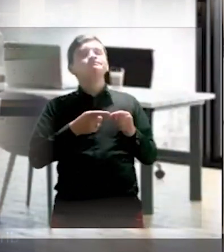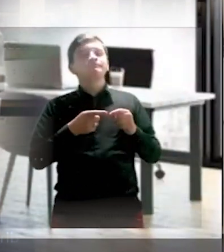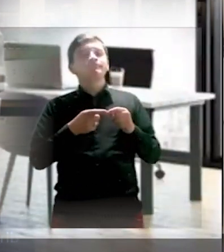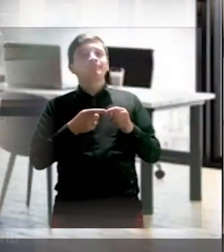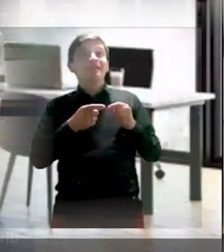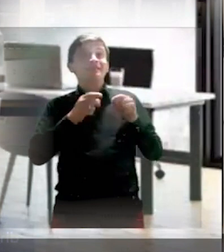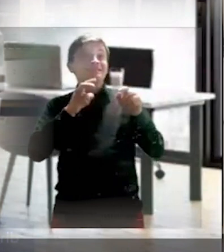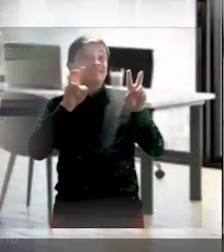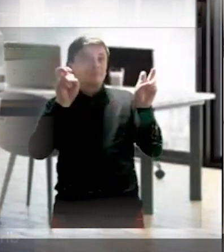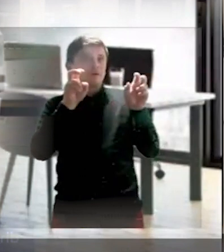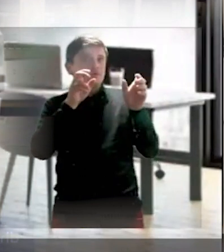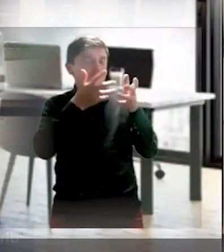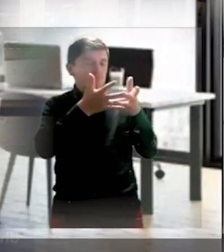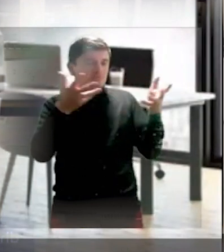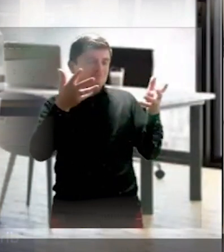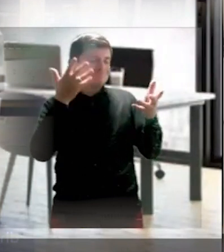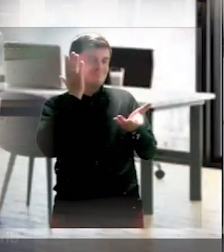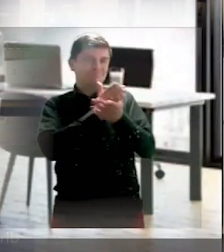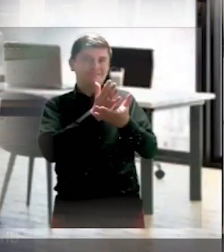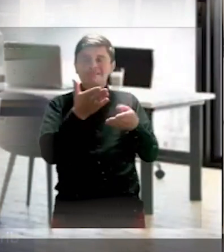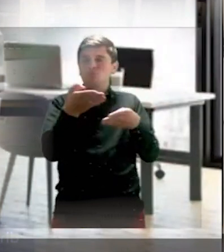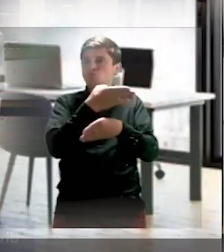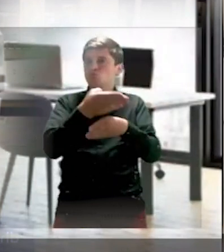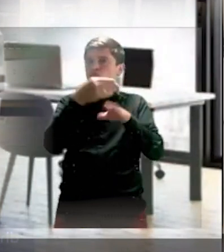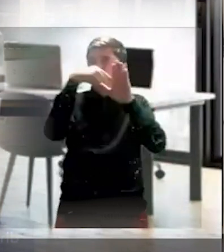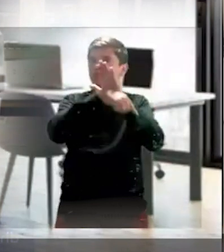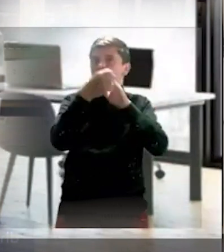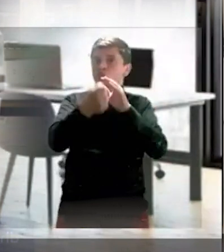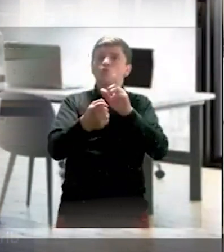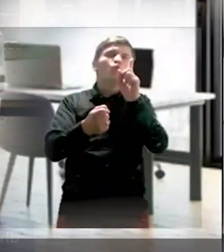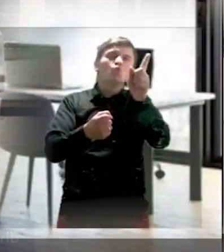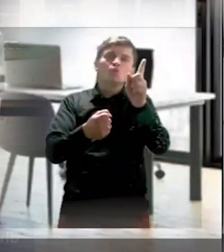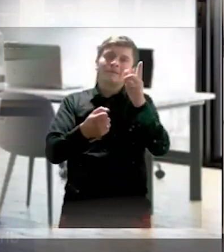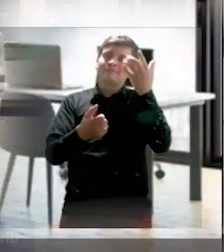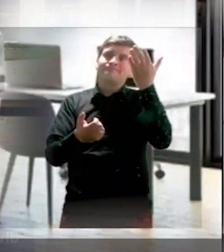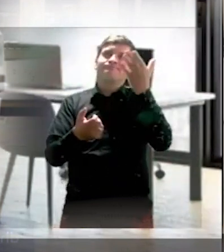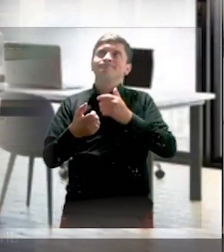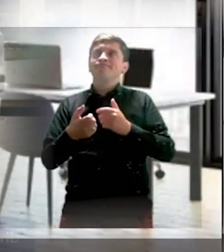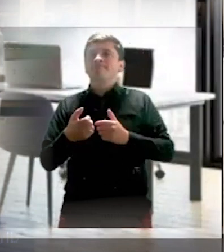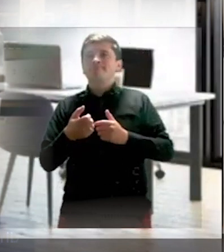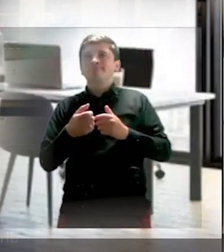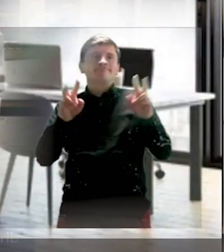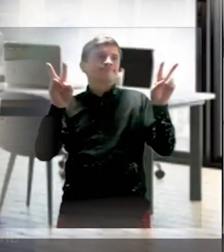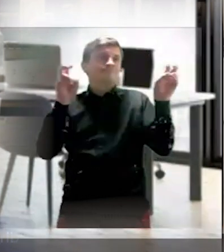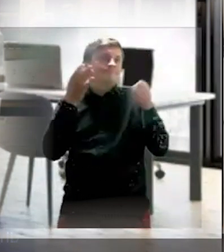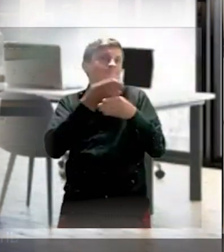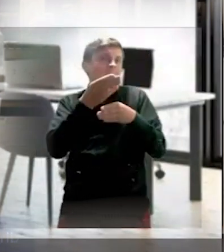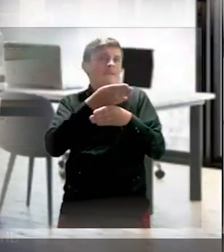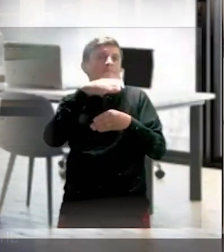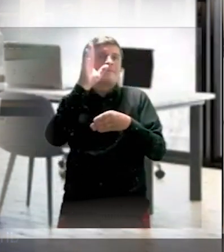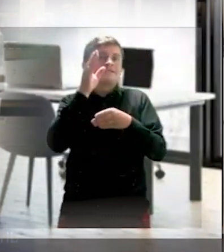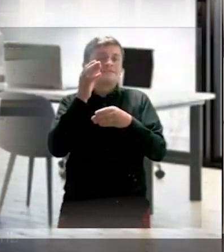el estado de cosas se supere resulta bastante complejo, pero es que es porque ya se mete un poco más en el